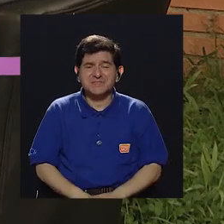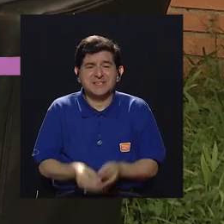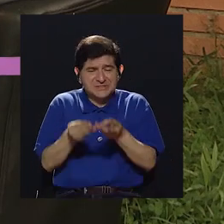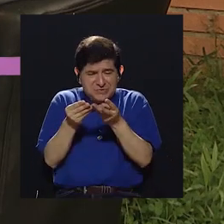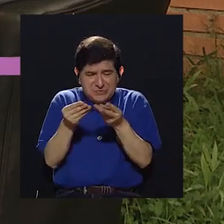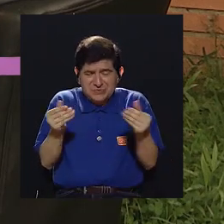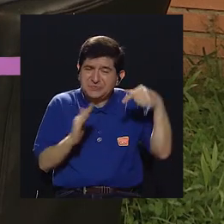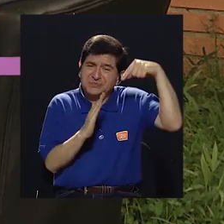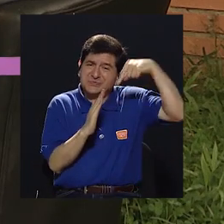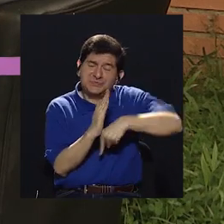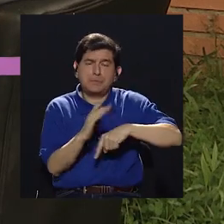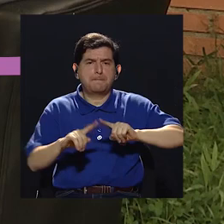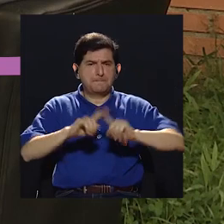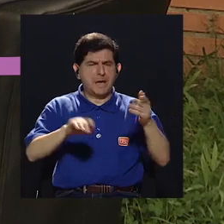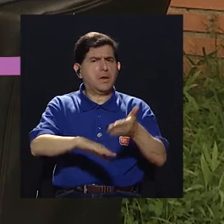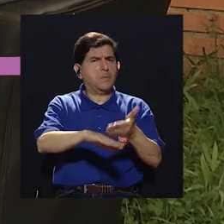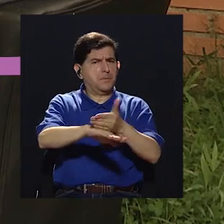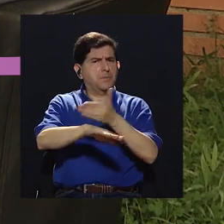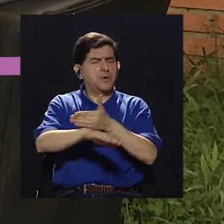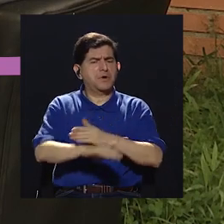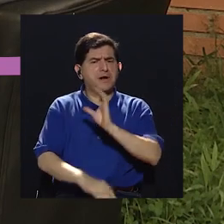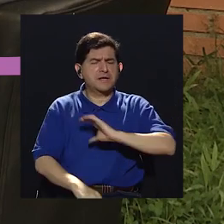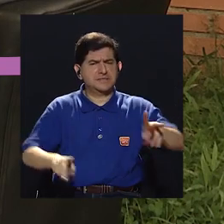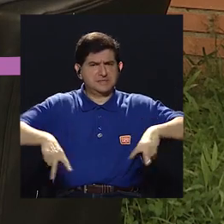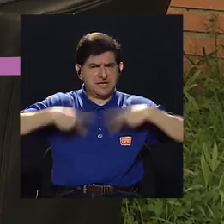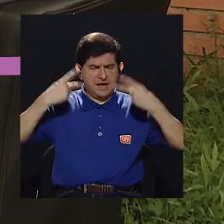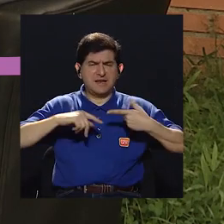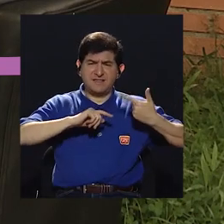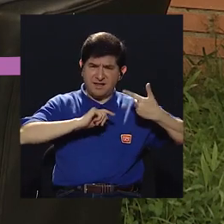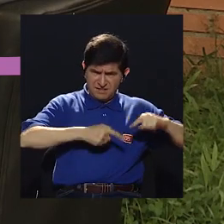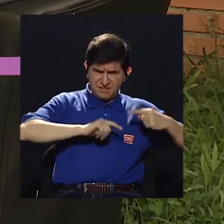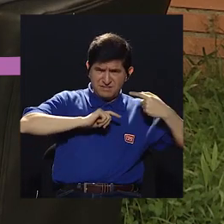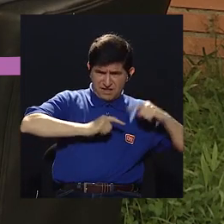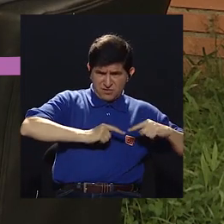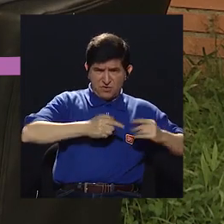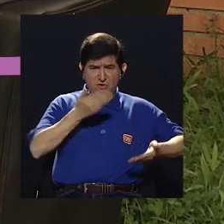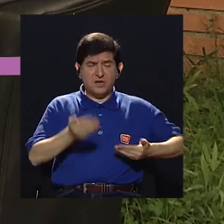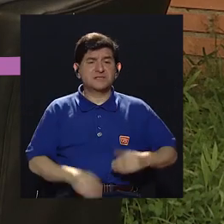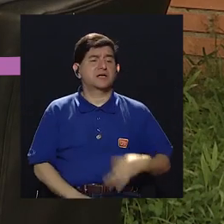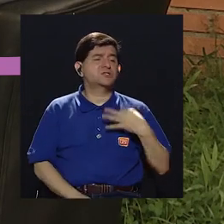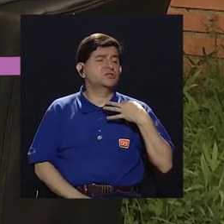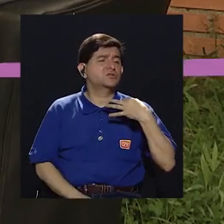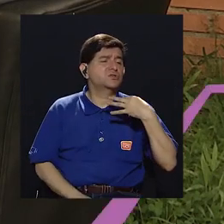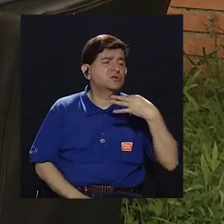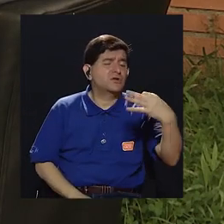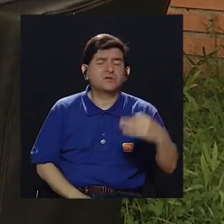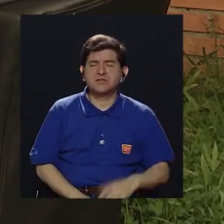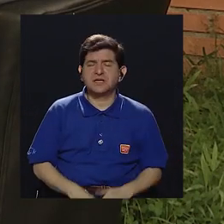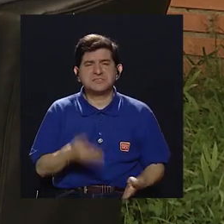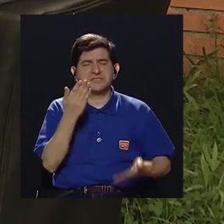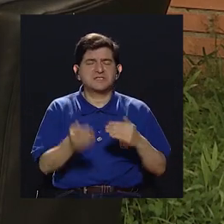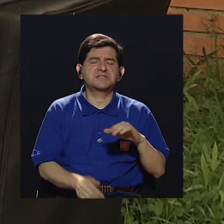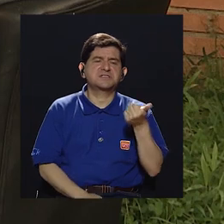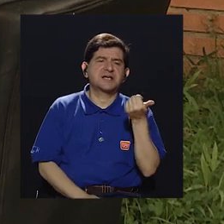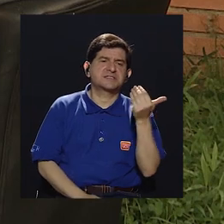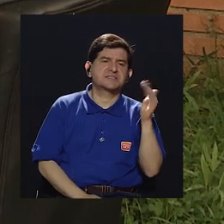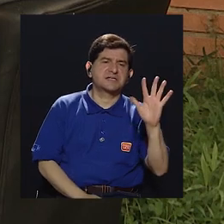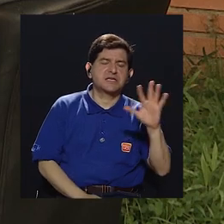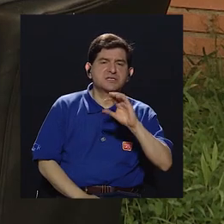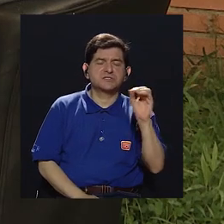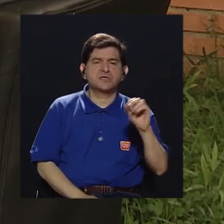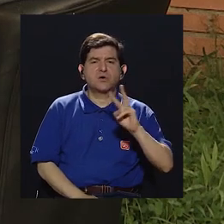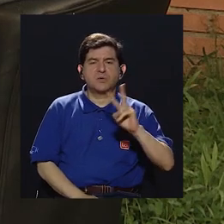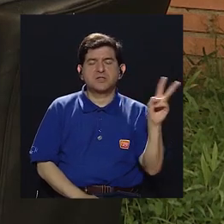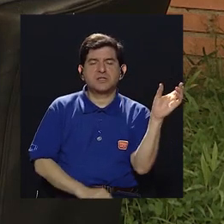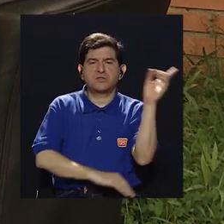digamos, degenerativo de fondo, pero sí mejora la calidad de vida, de pasar de tener un dolor todos los días a tener un dolor cada 15, 22